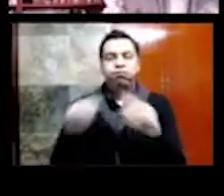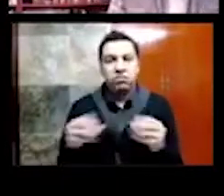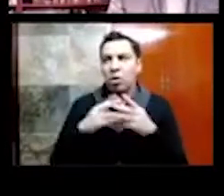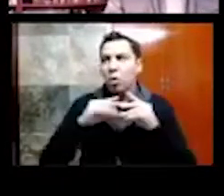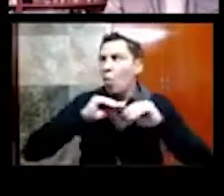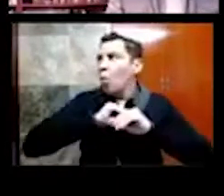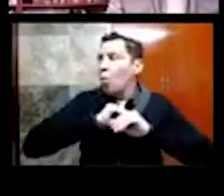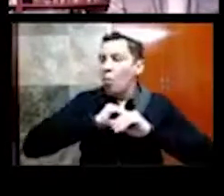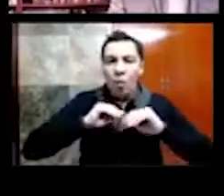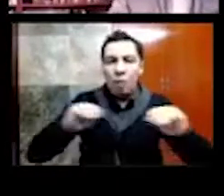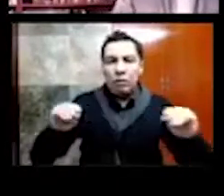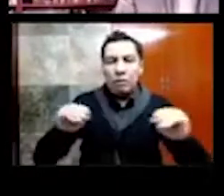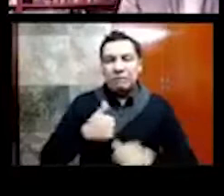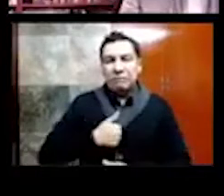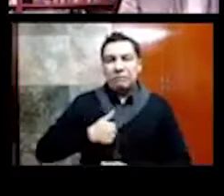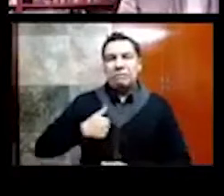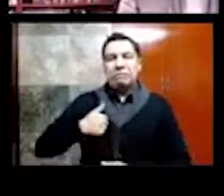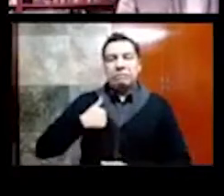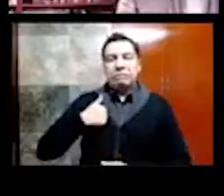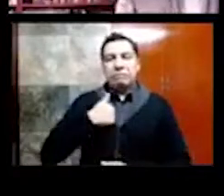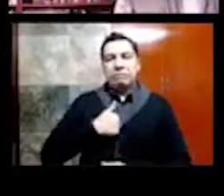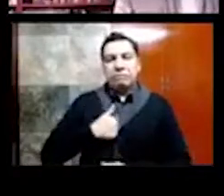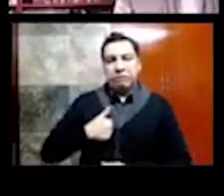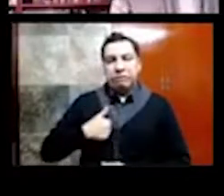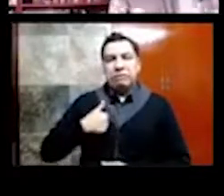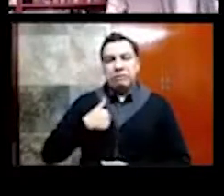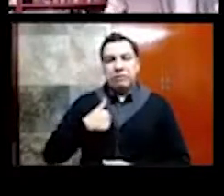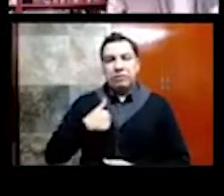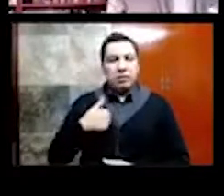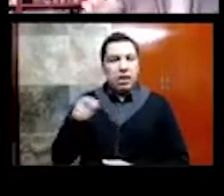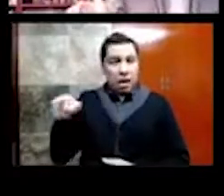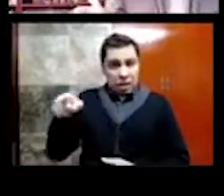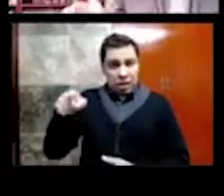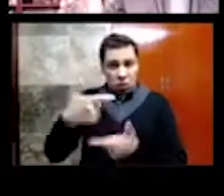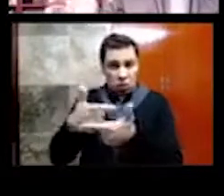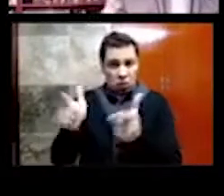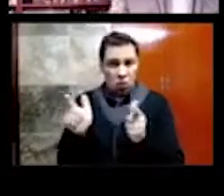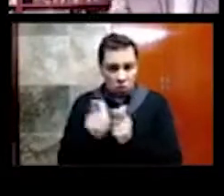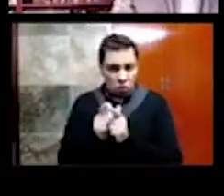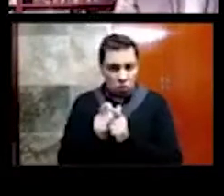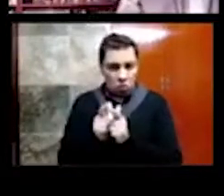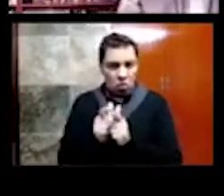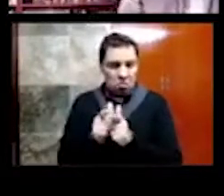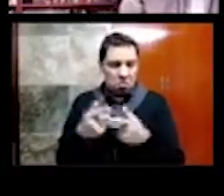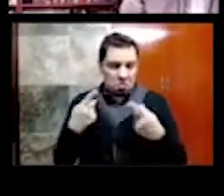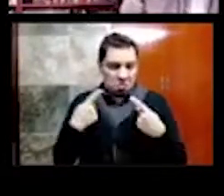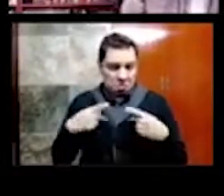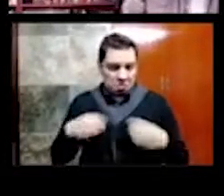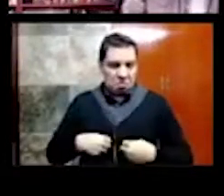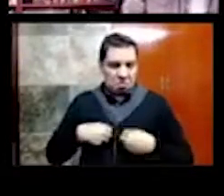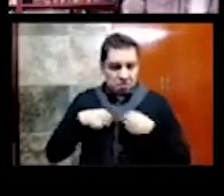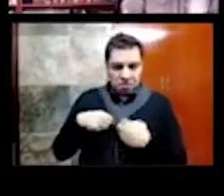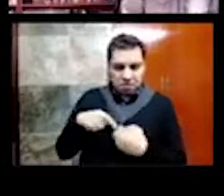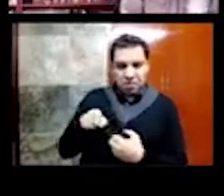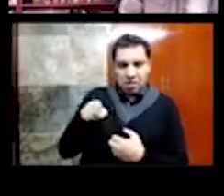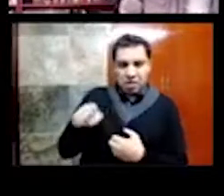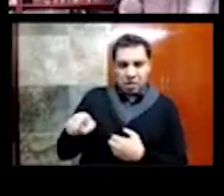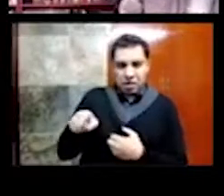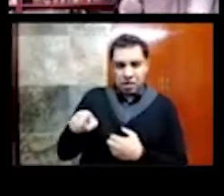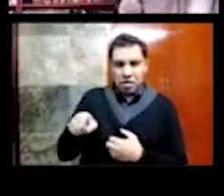implica las flaquezas y fragilidades humanas de las que fue objeto, ni más ni menos que el señor Quetzalcóatl.